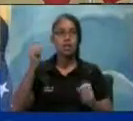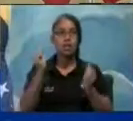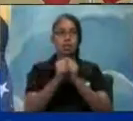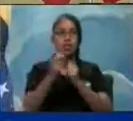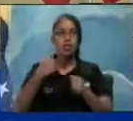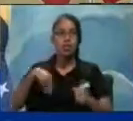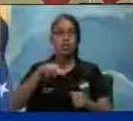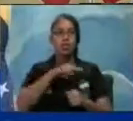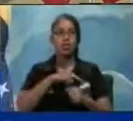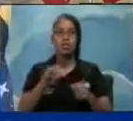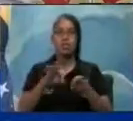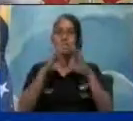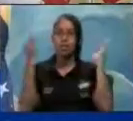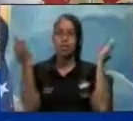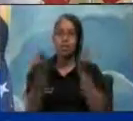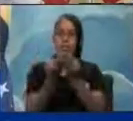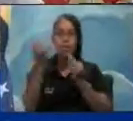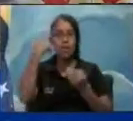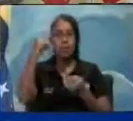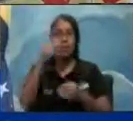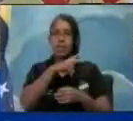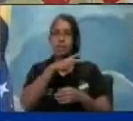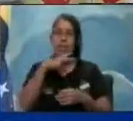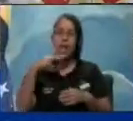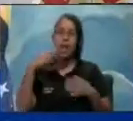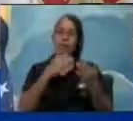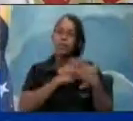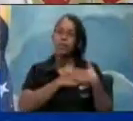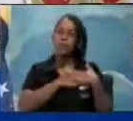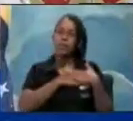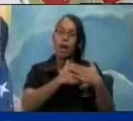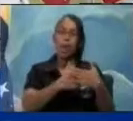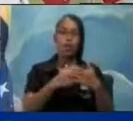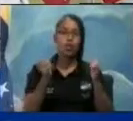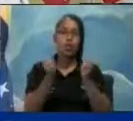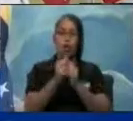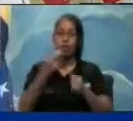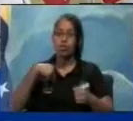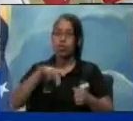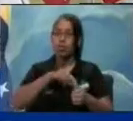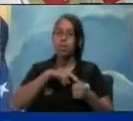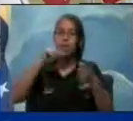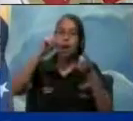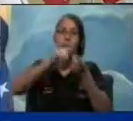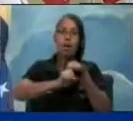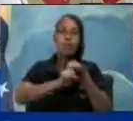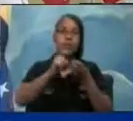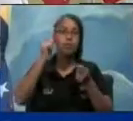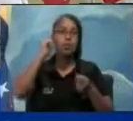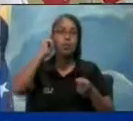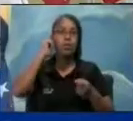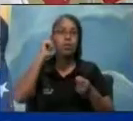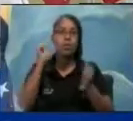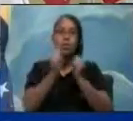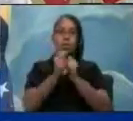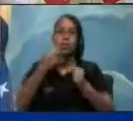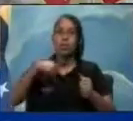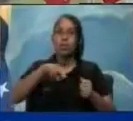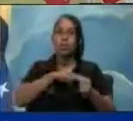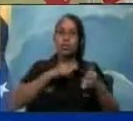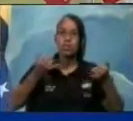familia, para deleitarnos con nuestra esposa, con nuestros